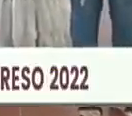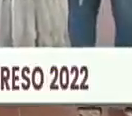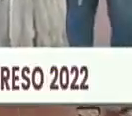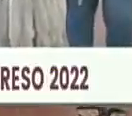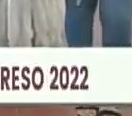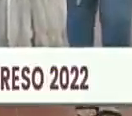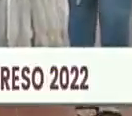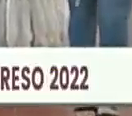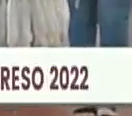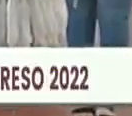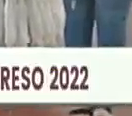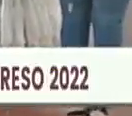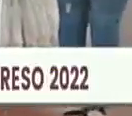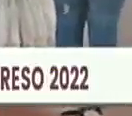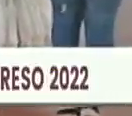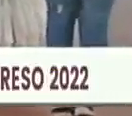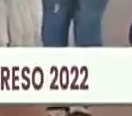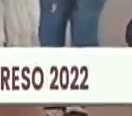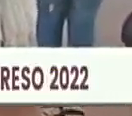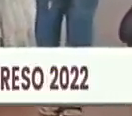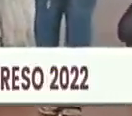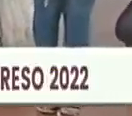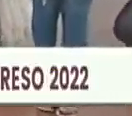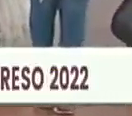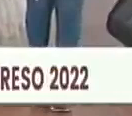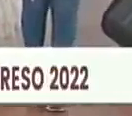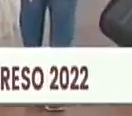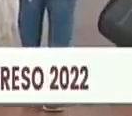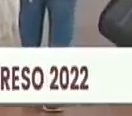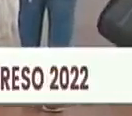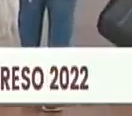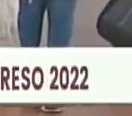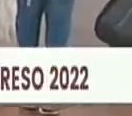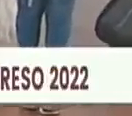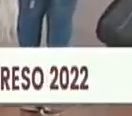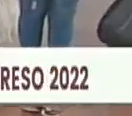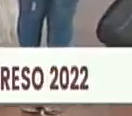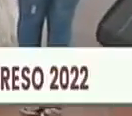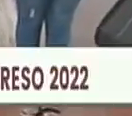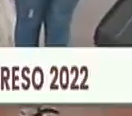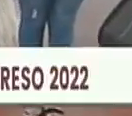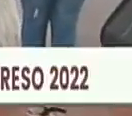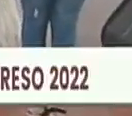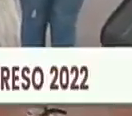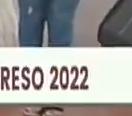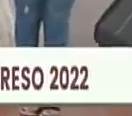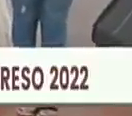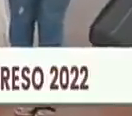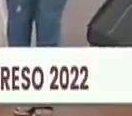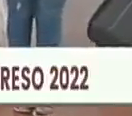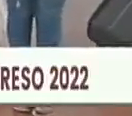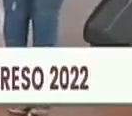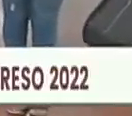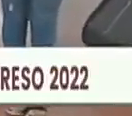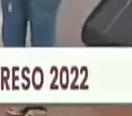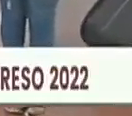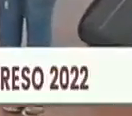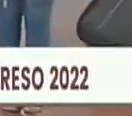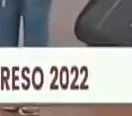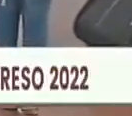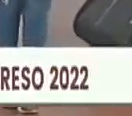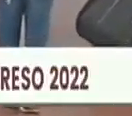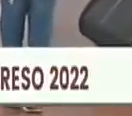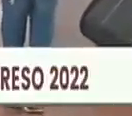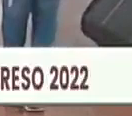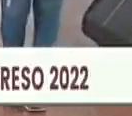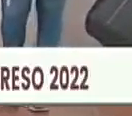la República, Nicolás Maduro. Veamos el desarrollo económico del país, el desarrollo nacional de nuestro